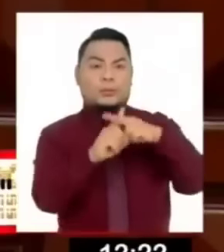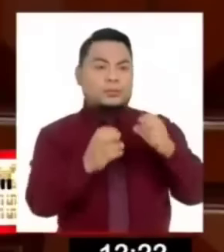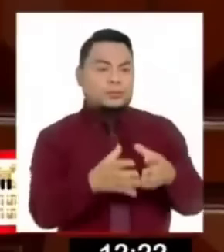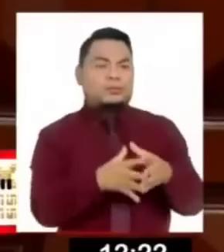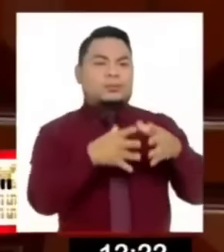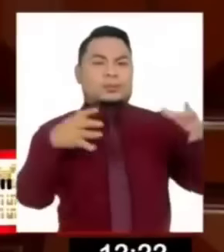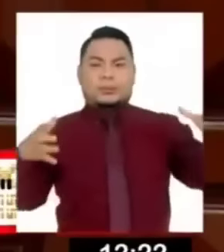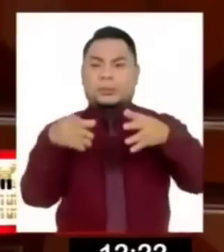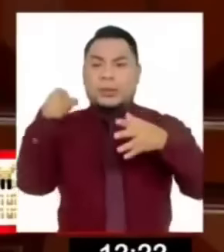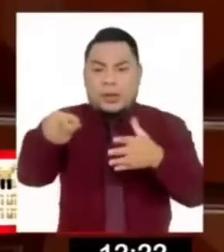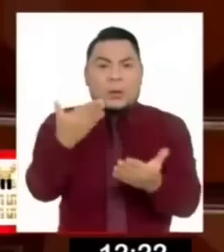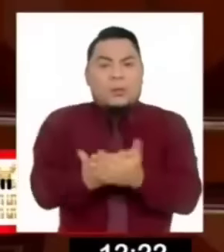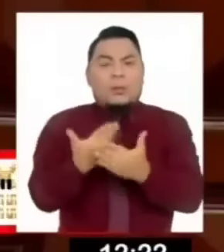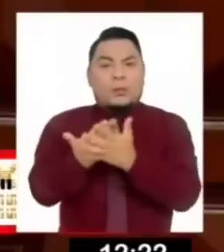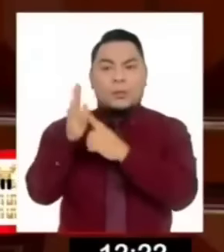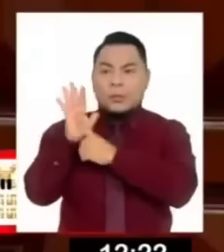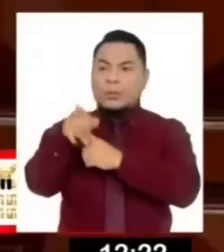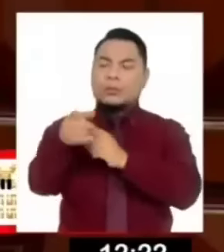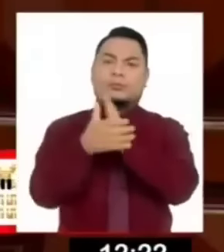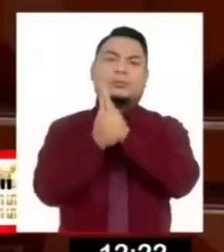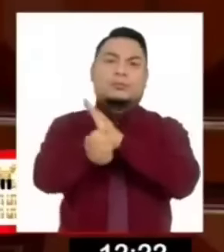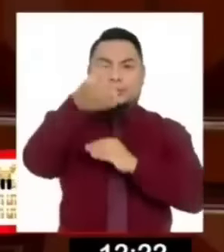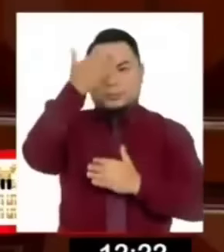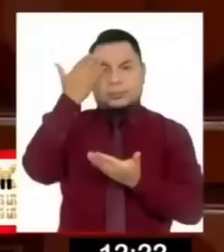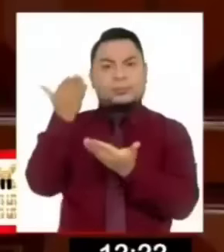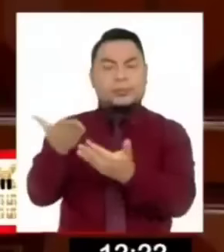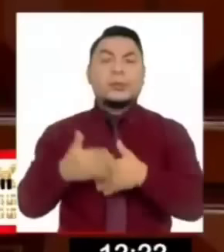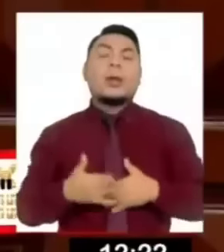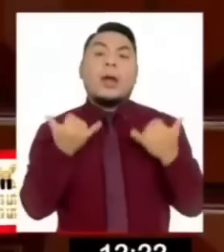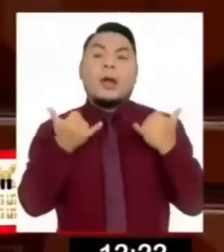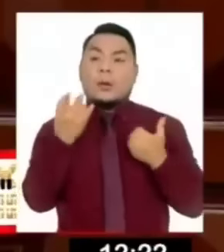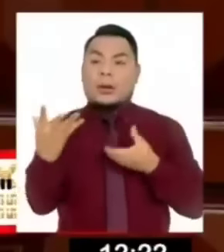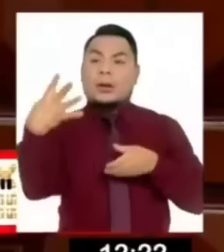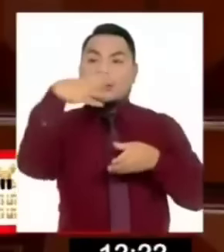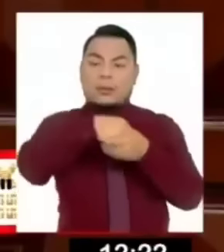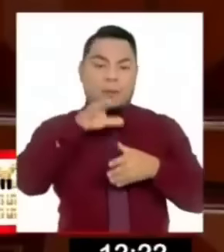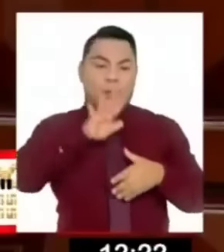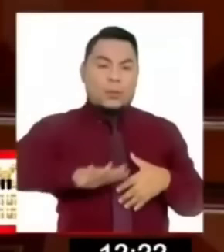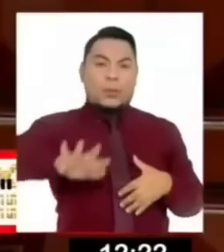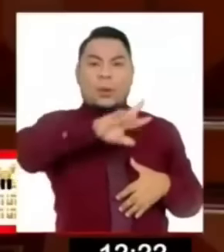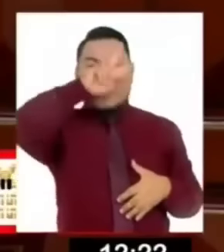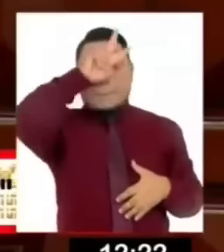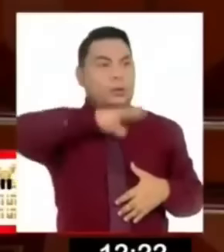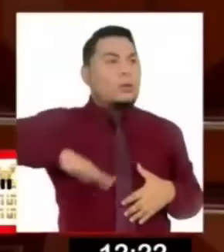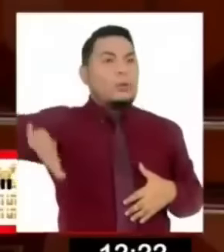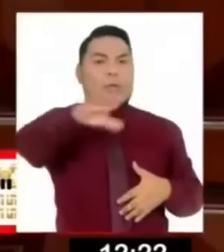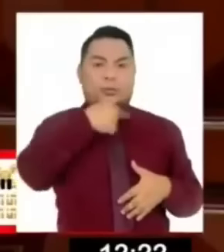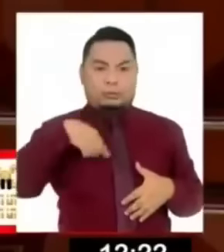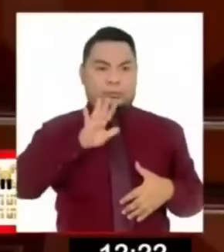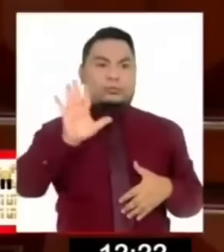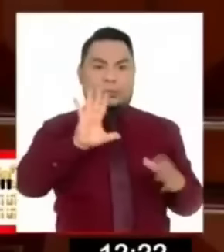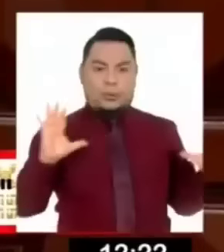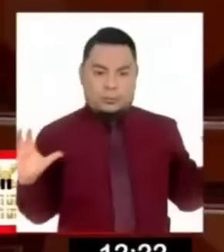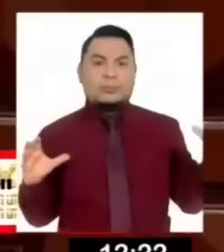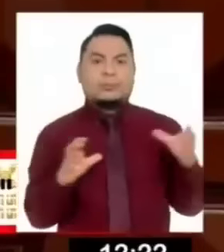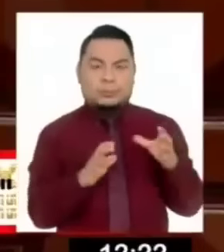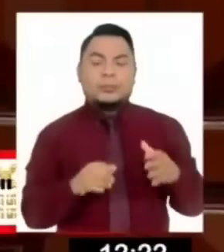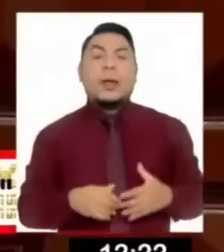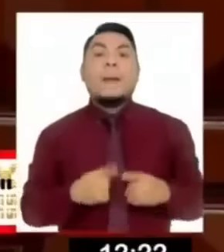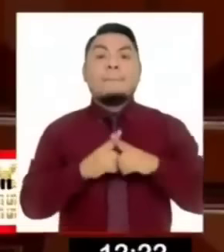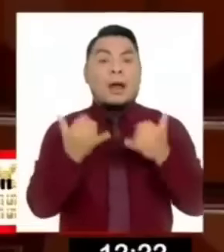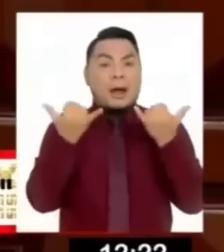han dejado muestras de su habilidad, que hoy es parte del patrimonio de todos nosotros. Sin embargo,